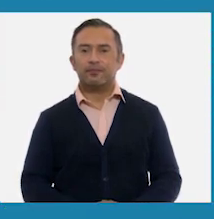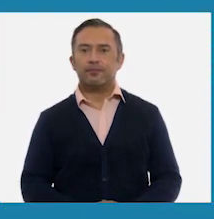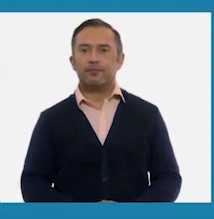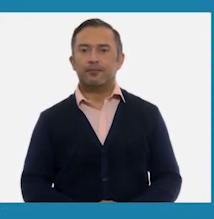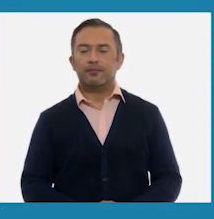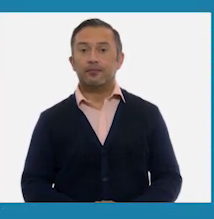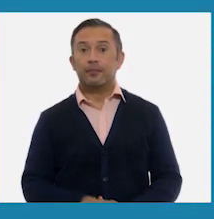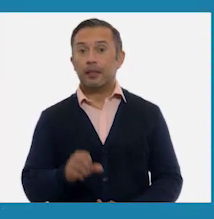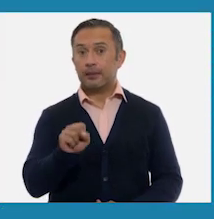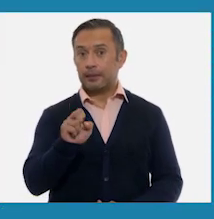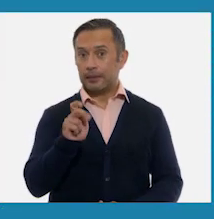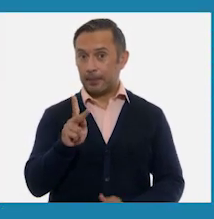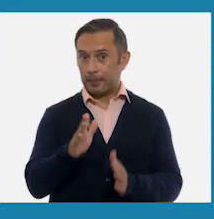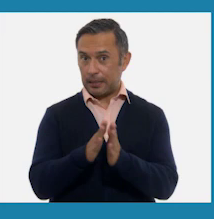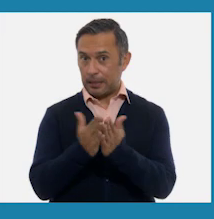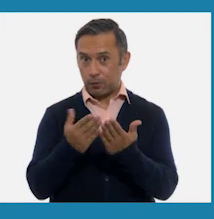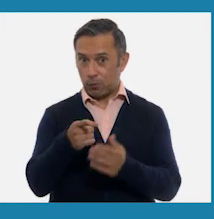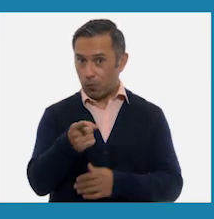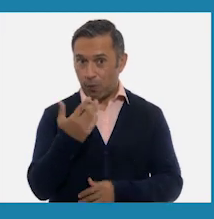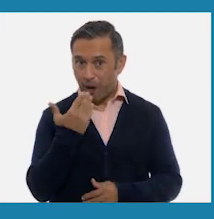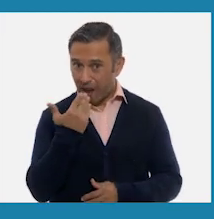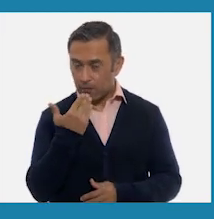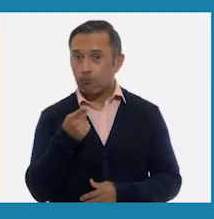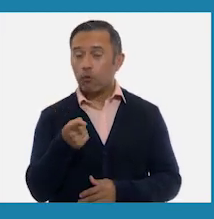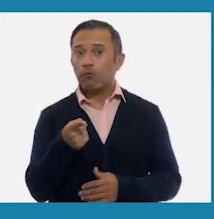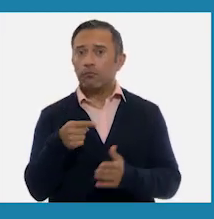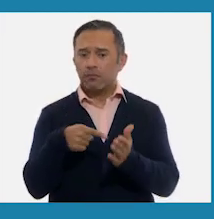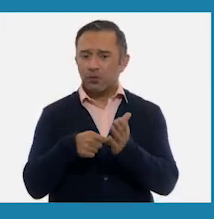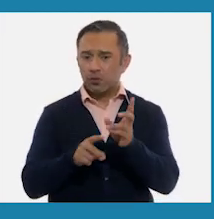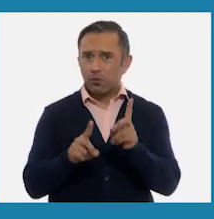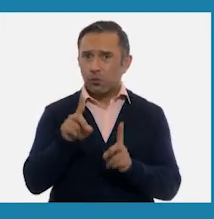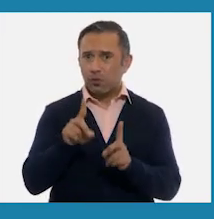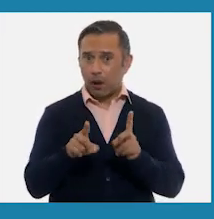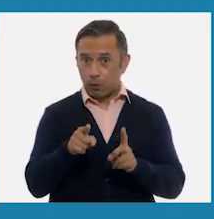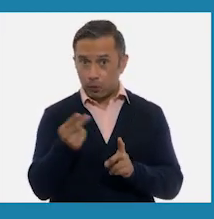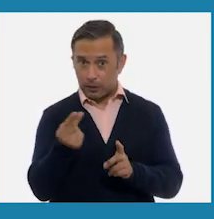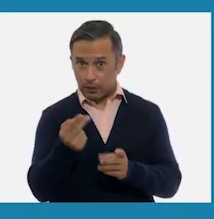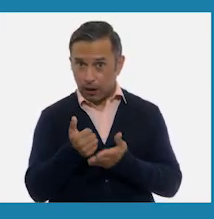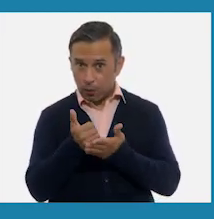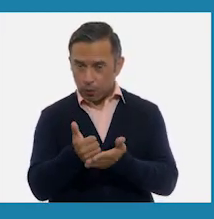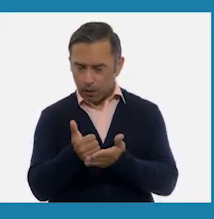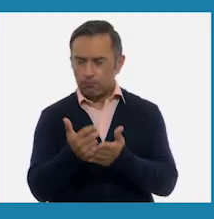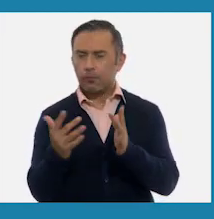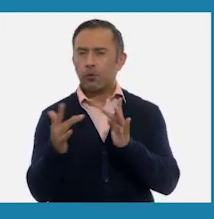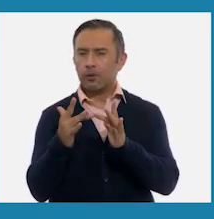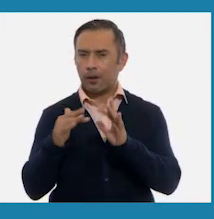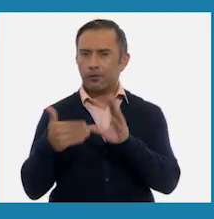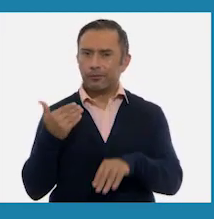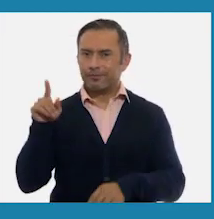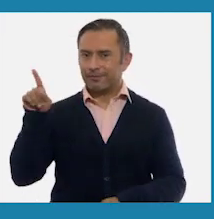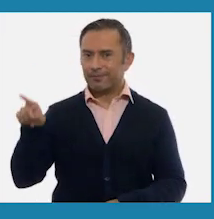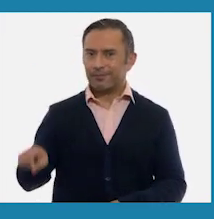Si no tienes el libro de texto o necesitas ayuda para responder las preguntas, contáctanos.